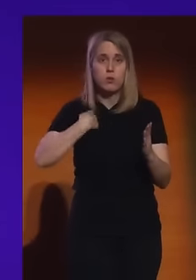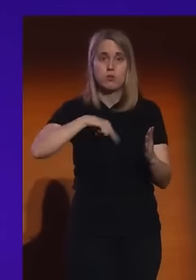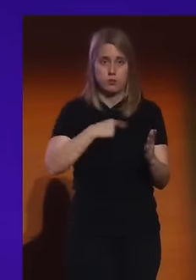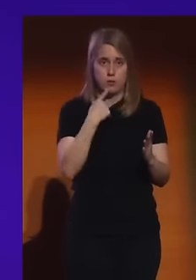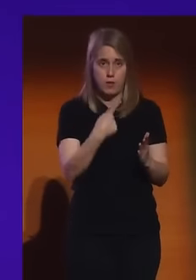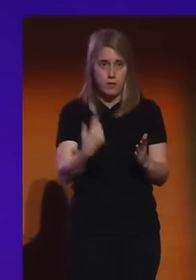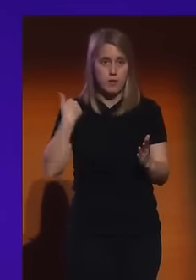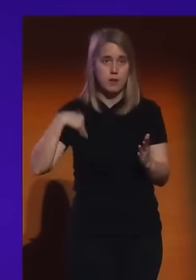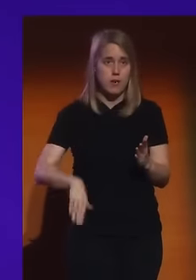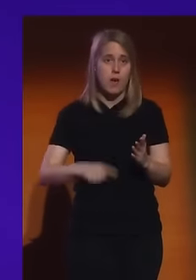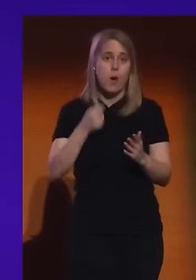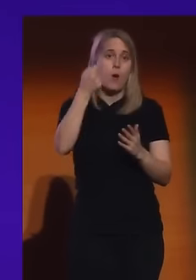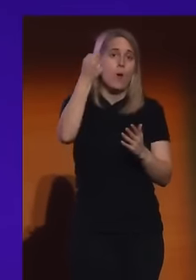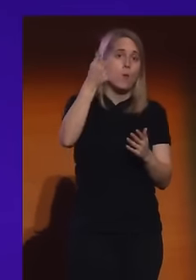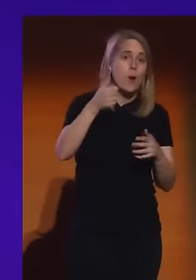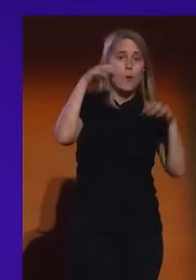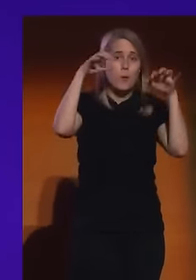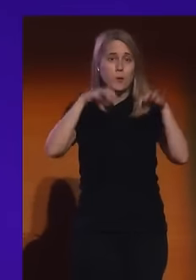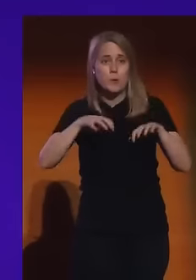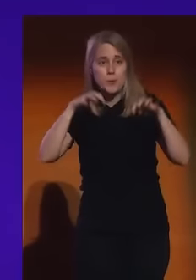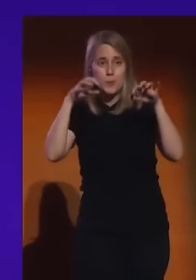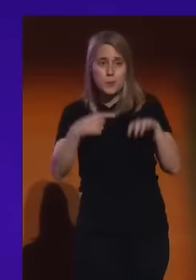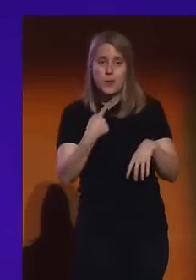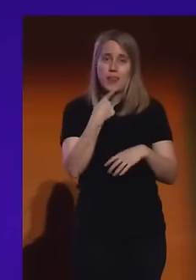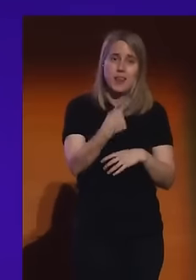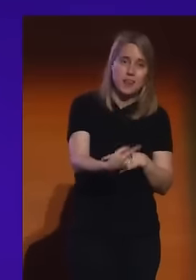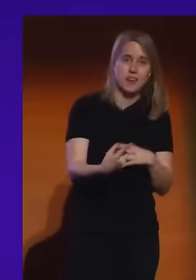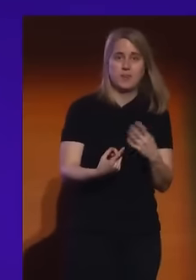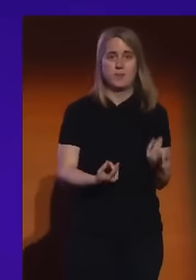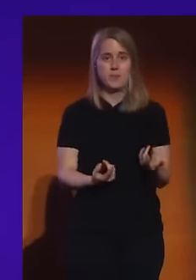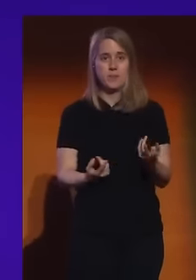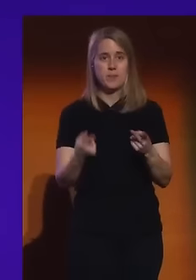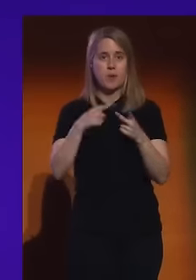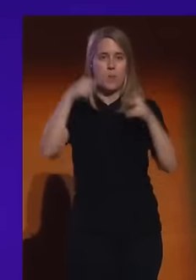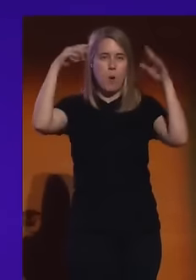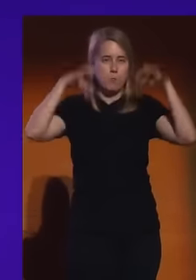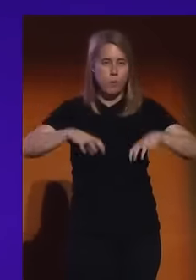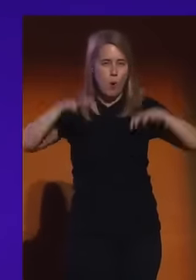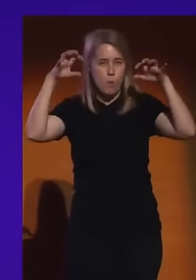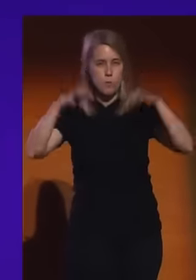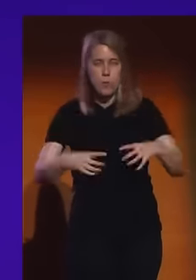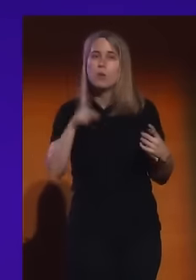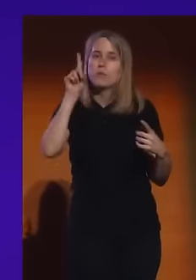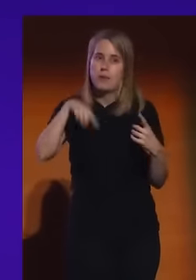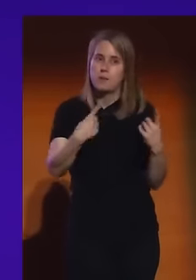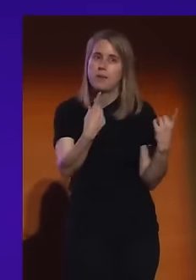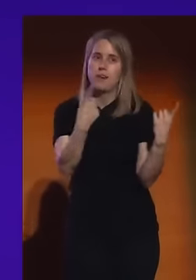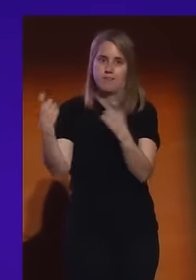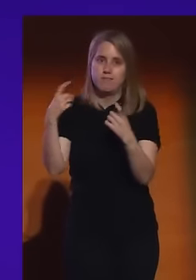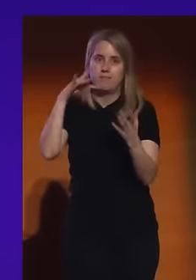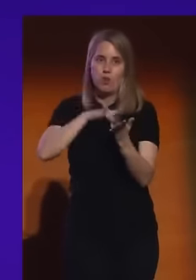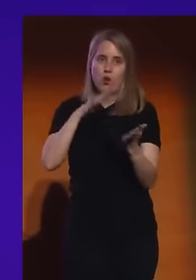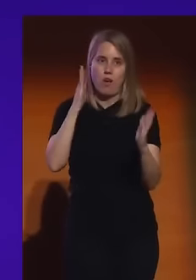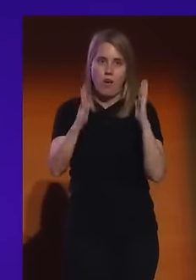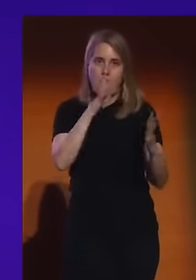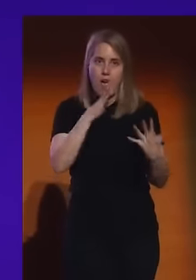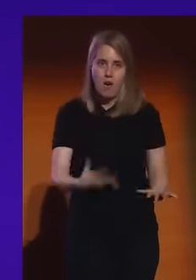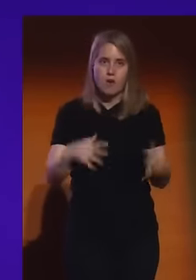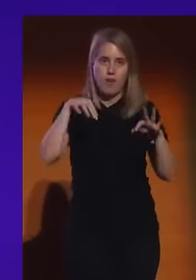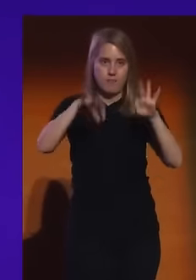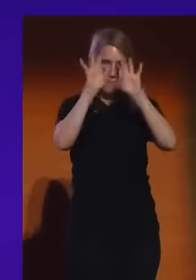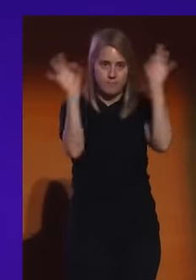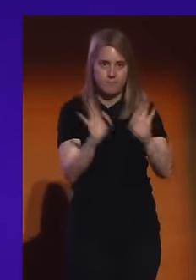Gen sirimiri gara esaten genu zapar da pixka bat ere Ari da euskal